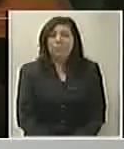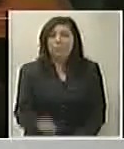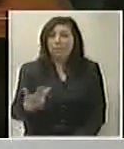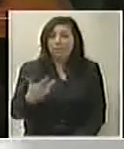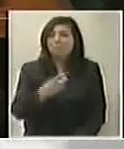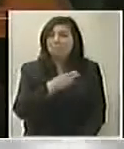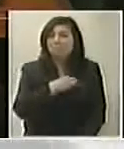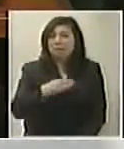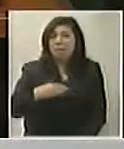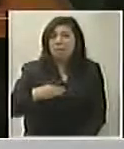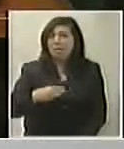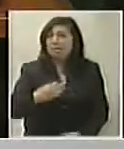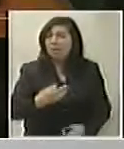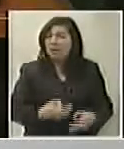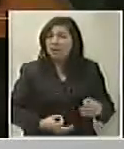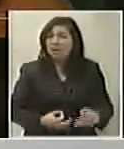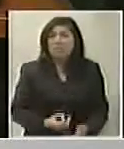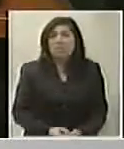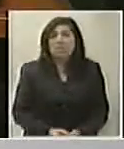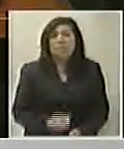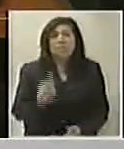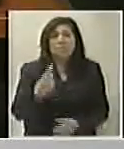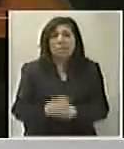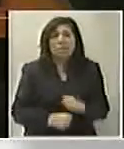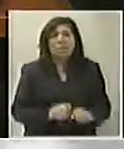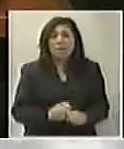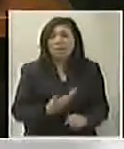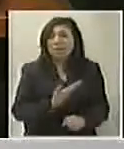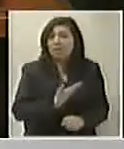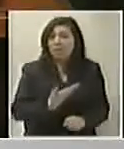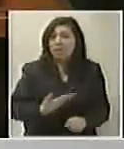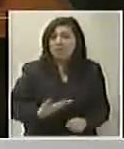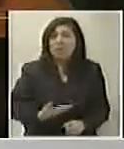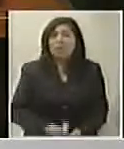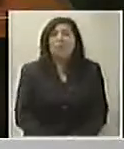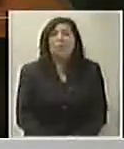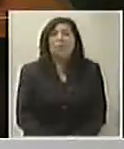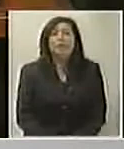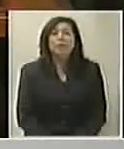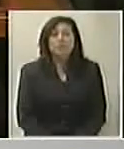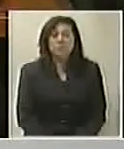ministra de Justicia del primer año de gobierno.